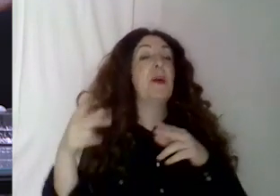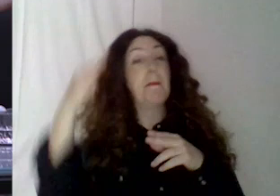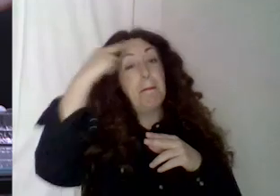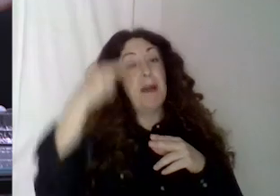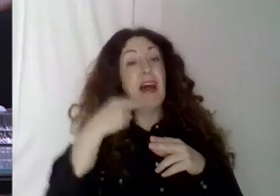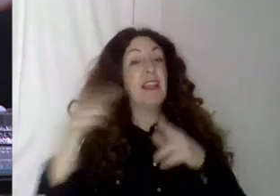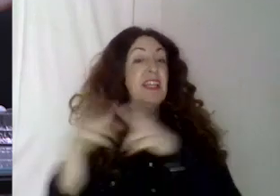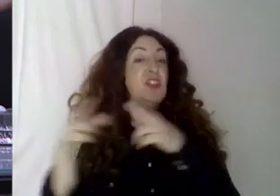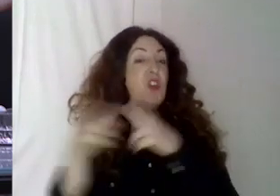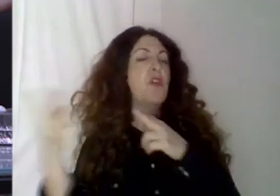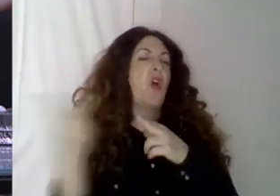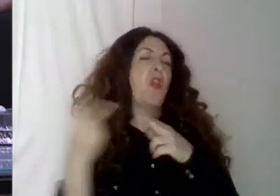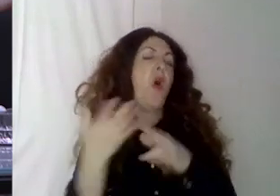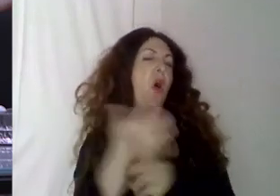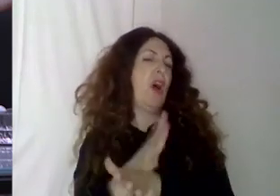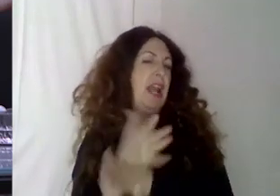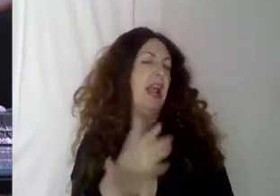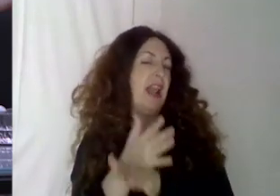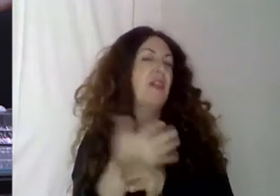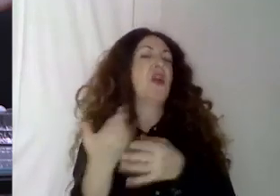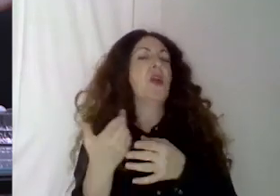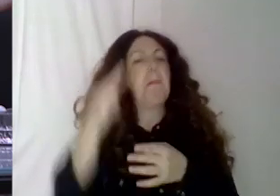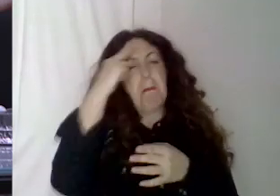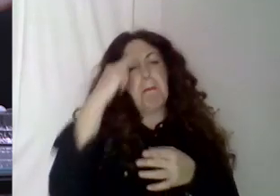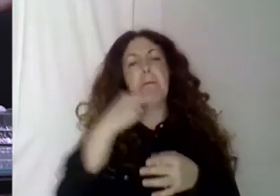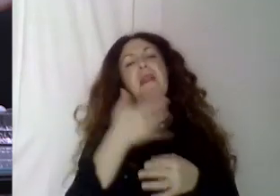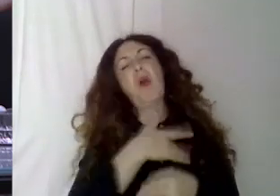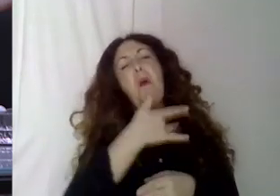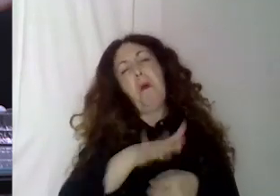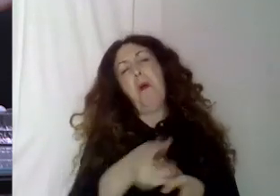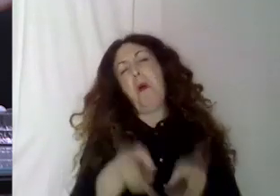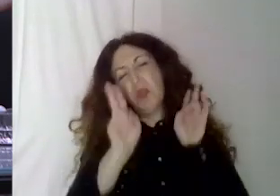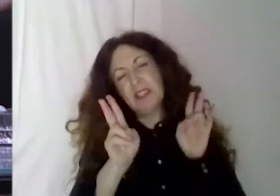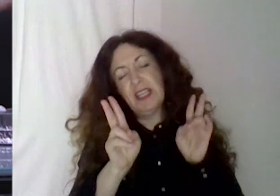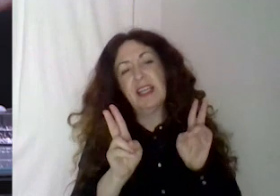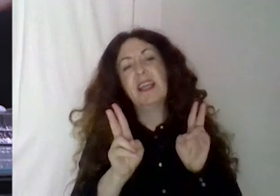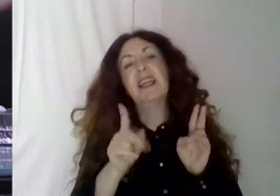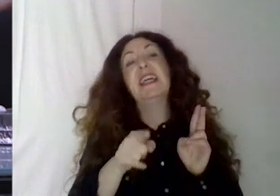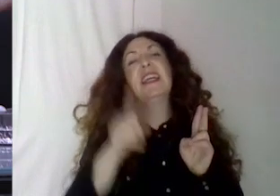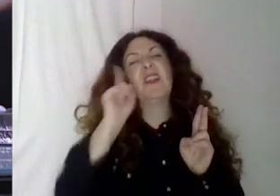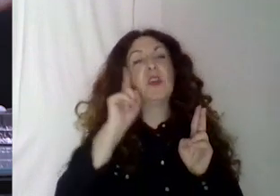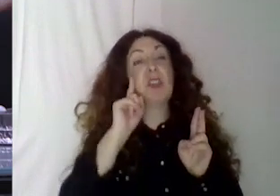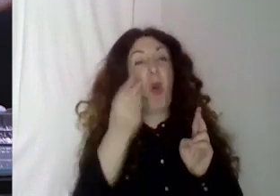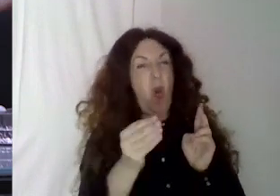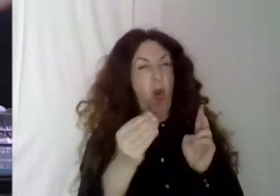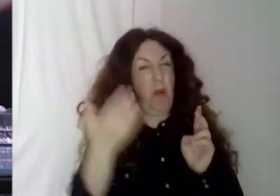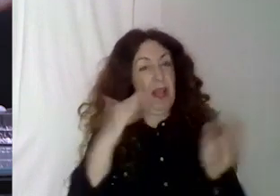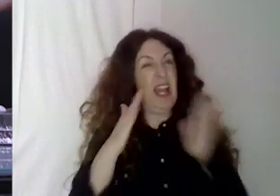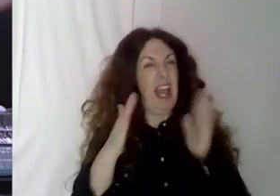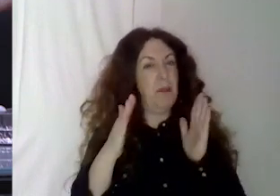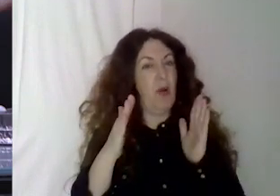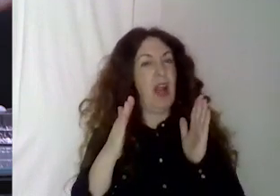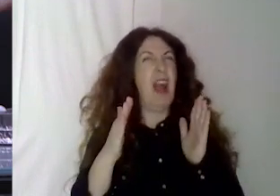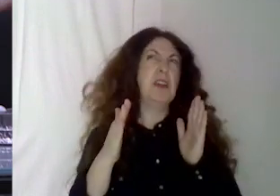estupro, que es otro caso también, digamos, de, no de asesinos, pero de extraordinaria violencia. Entonces, cuando uno ve a Artemisia y ve a Caravaggio, pues